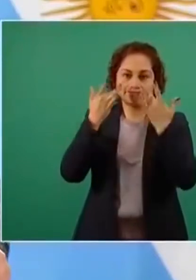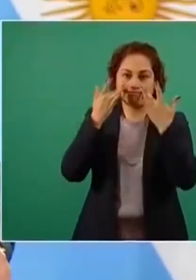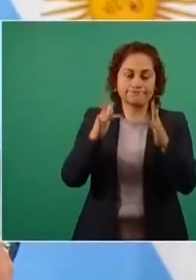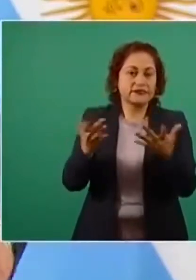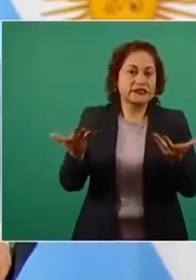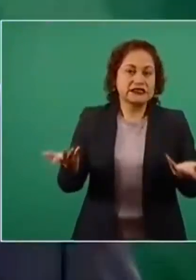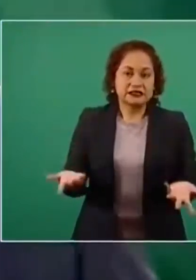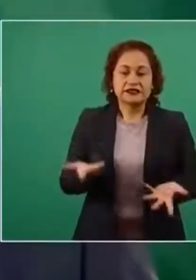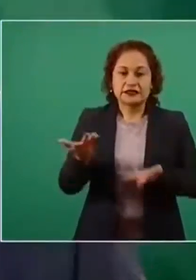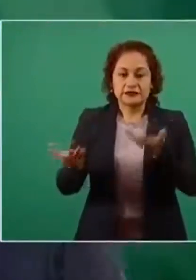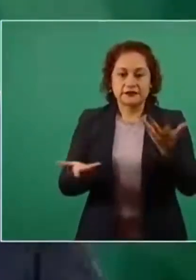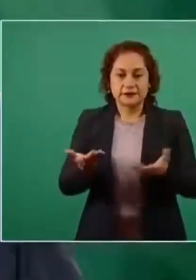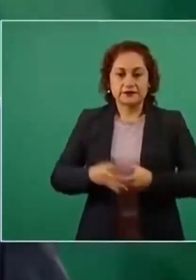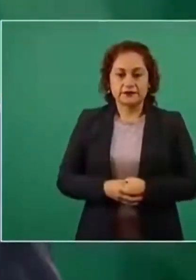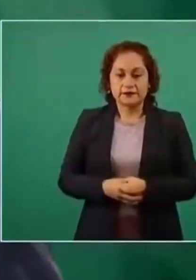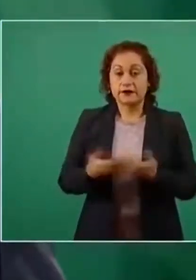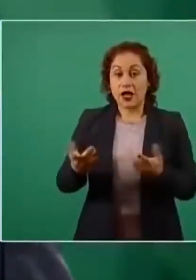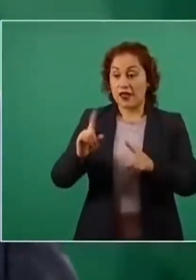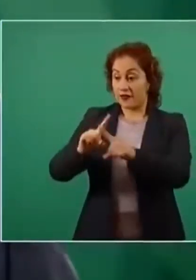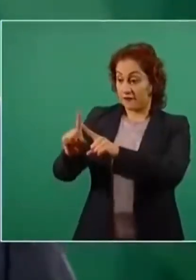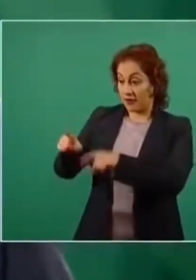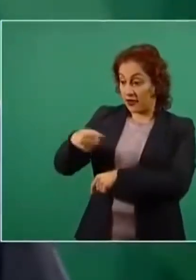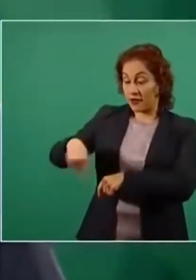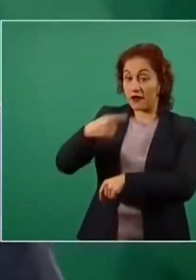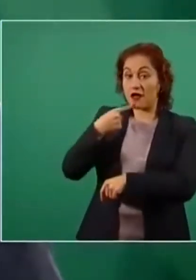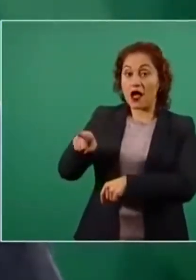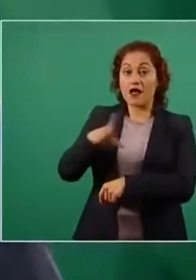con la payasada. Yo le pido a los fiscales y a los jueces que hagan lo que deben.